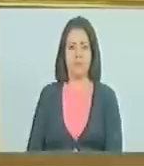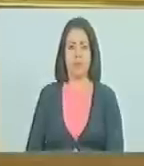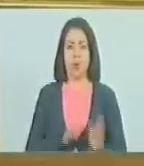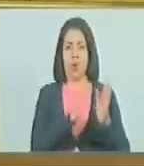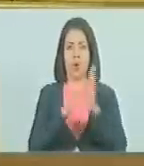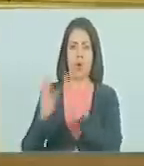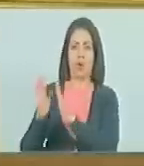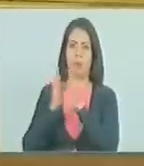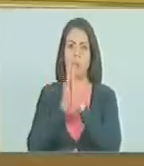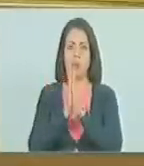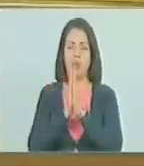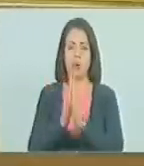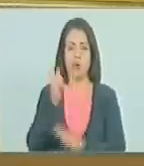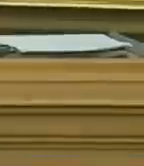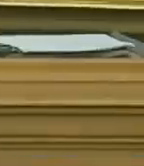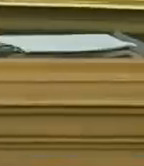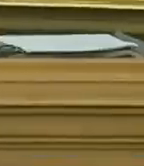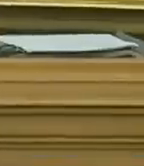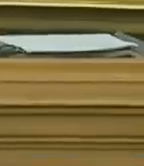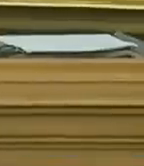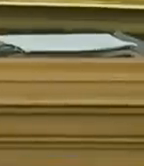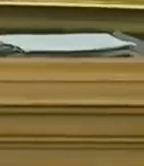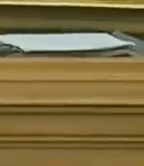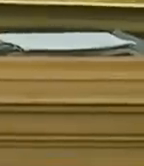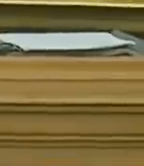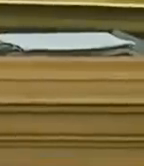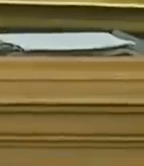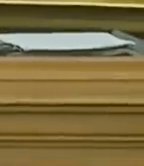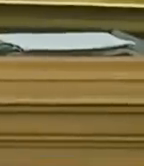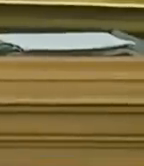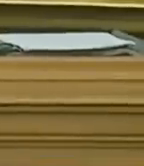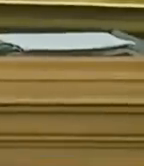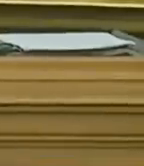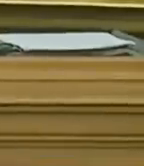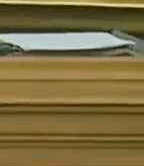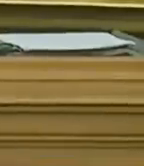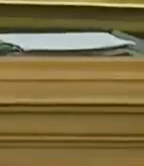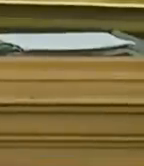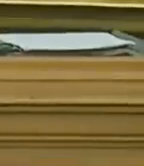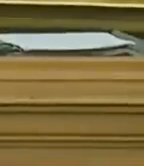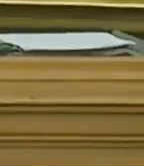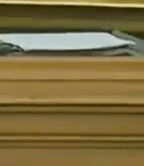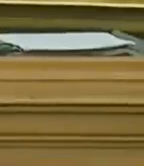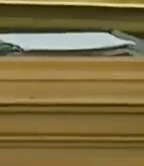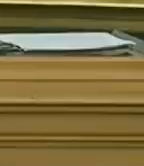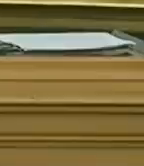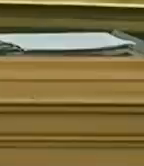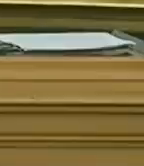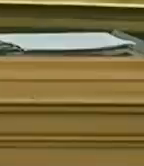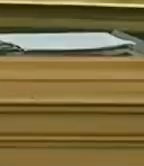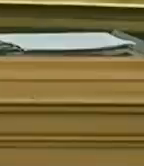Orden, orden, diputadas y diputados, orden.